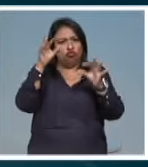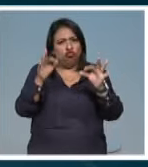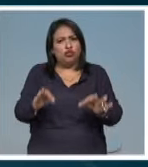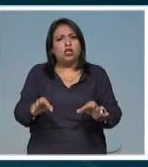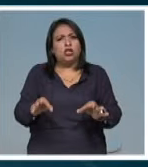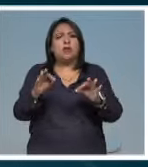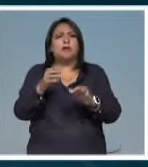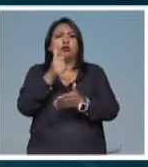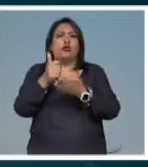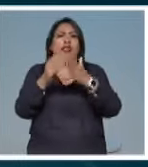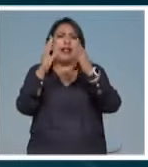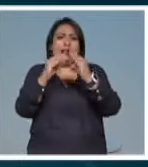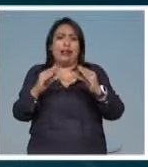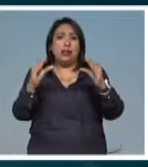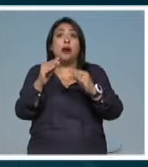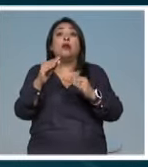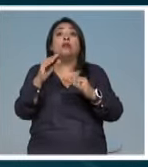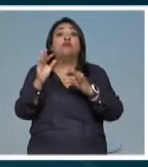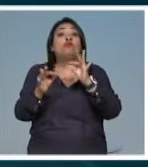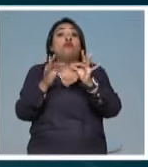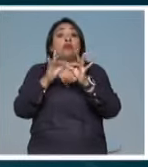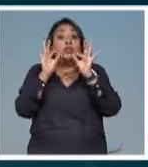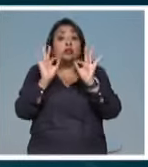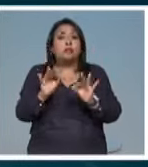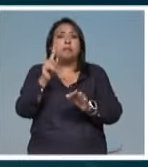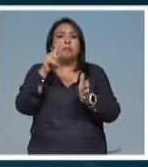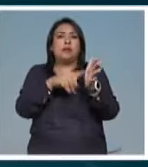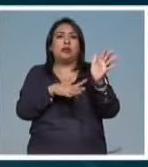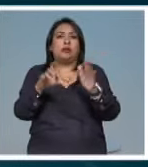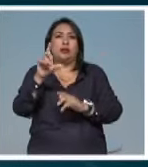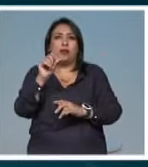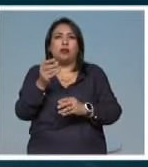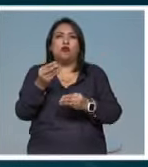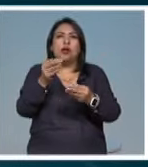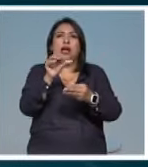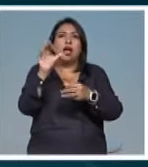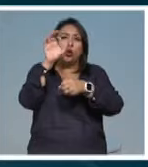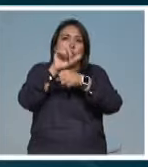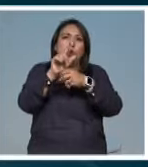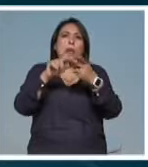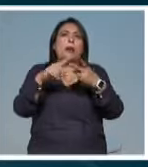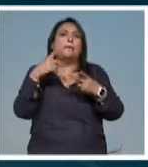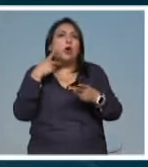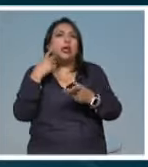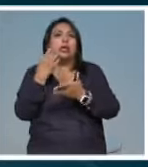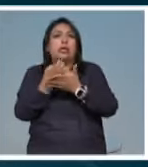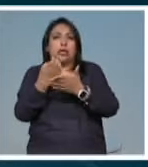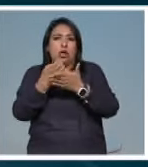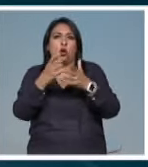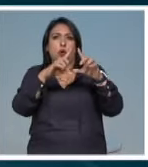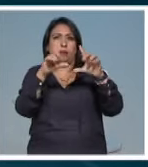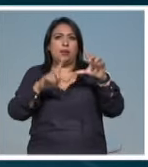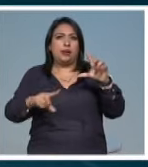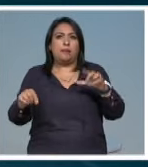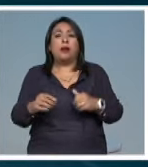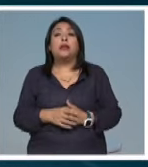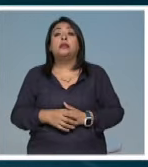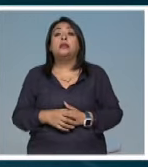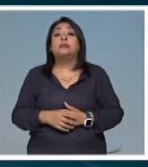de Líbano, lo cual se logró hasta 1920, sus aportaciones a la cultura, política y economía del país.